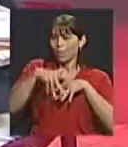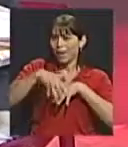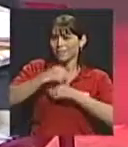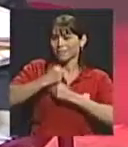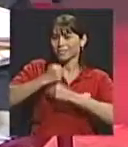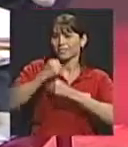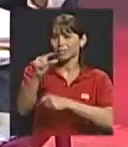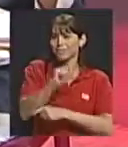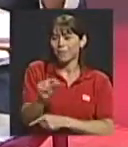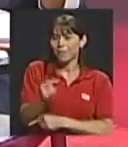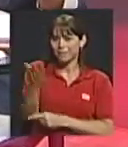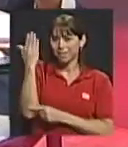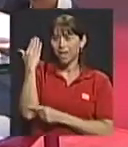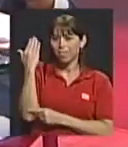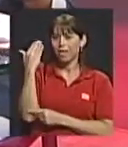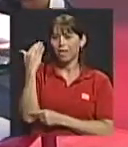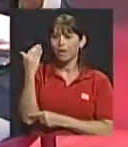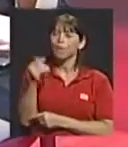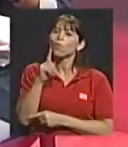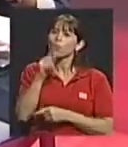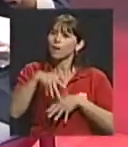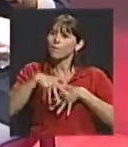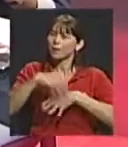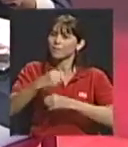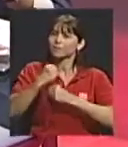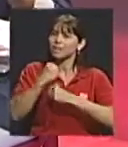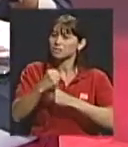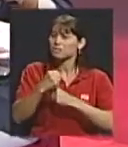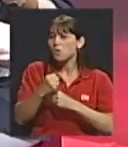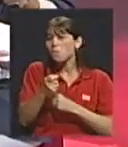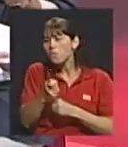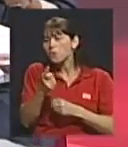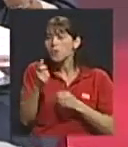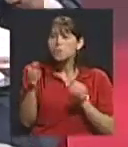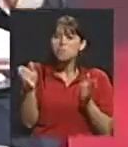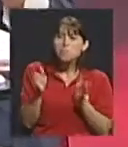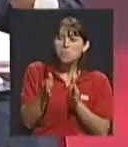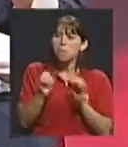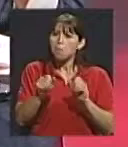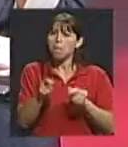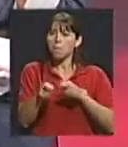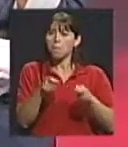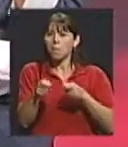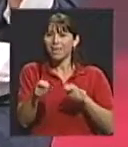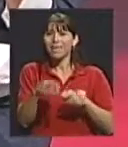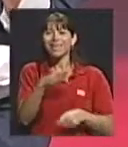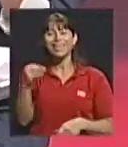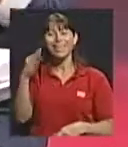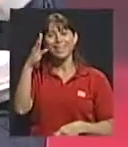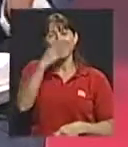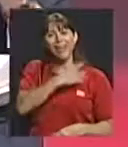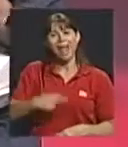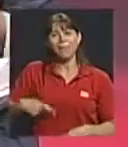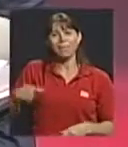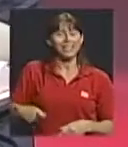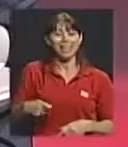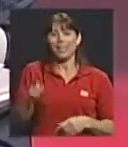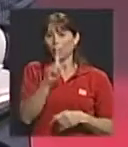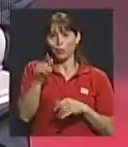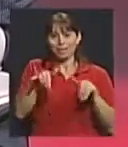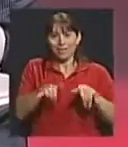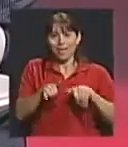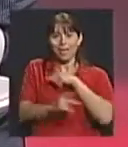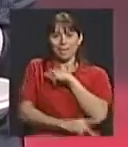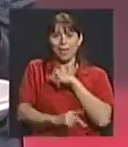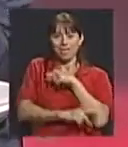e una manif una manifestación bastante pequeña algo manejable y la presidenta estaba fuera del país y lo manejaron otras